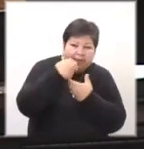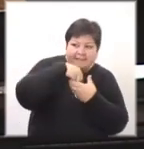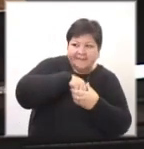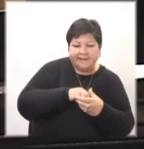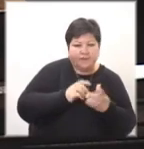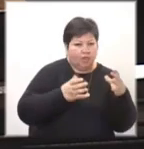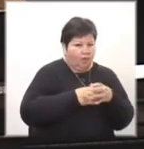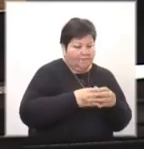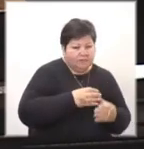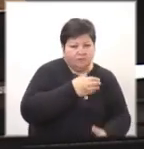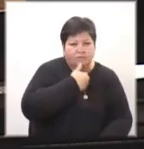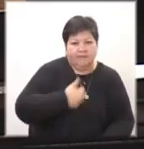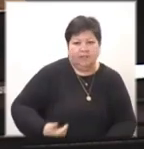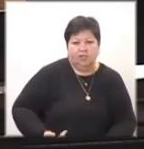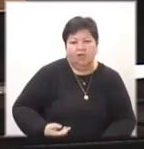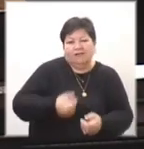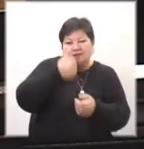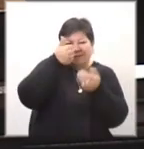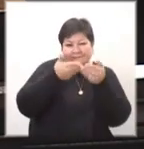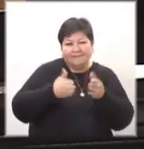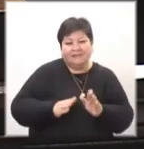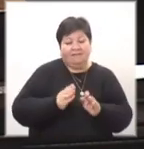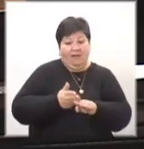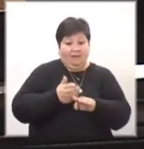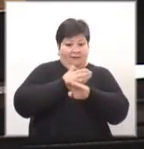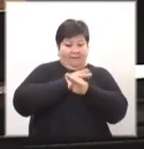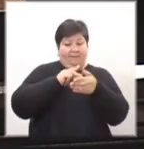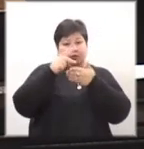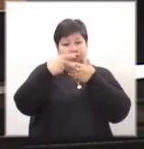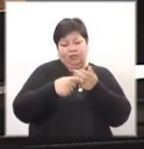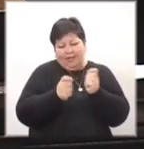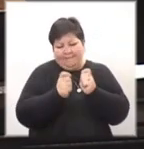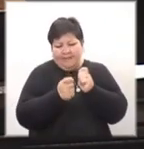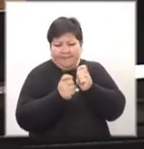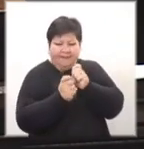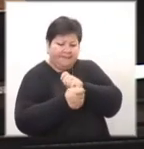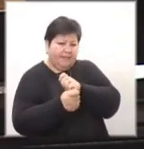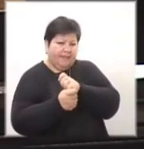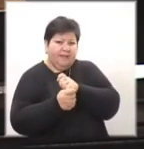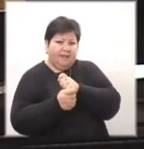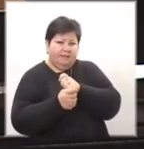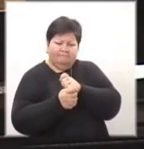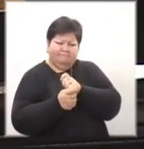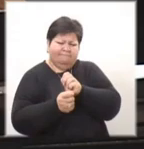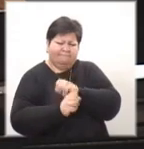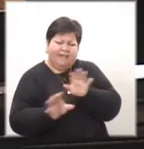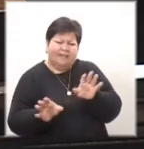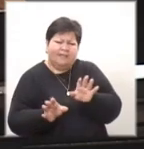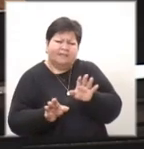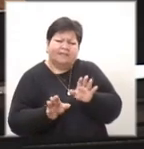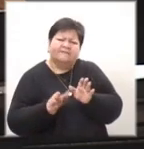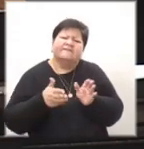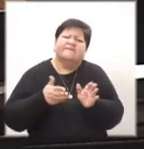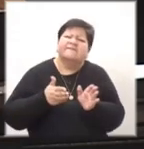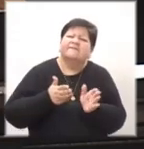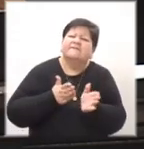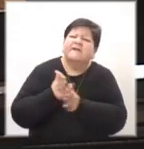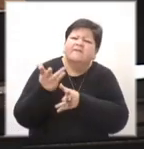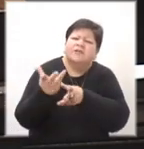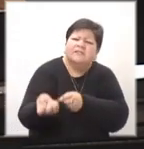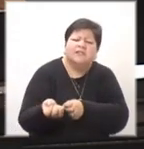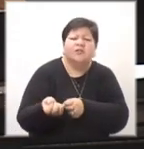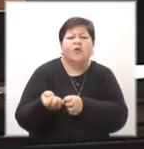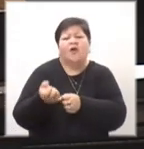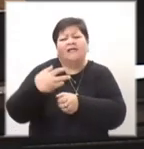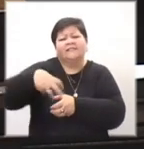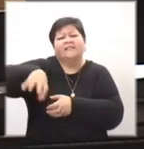recién comenzaban. El anteproyecto cambió en varios aspectos para mal, favoreciendo a sectores privilegiados